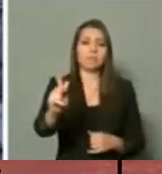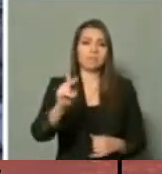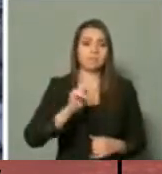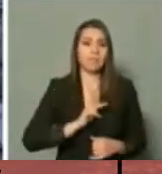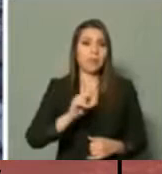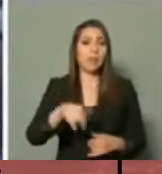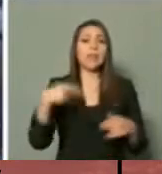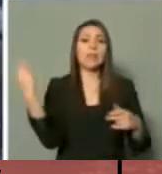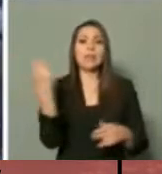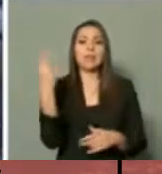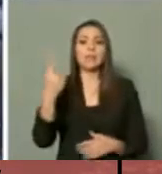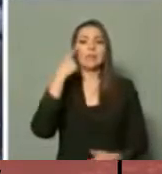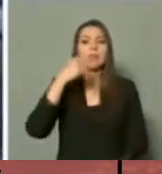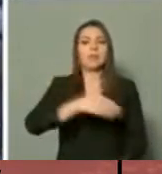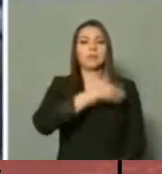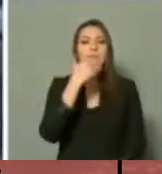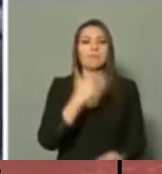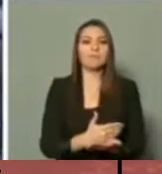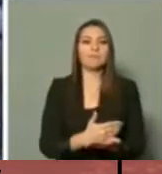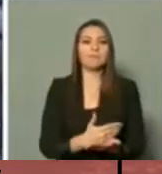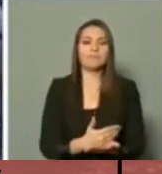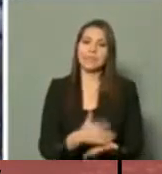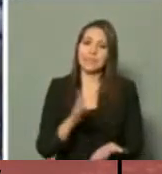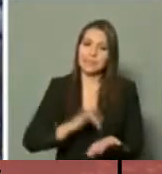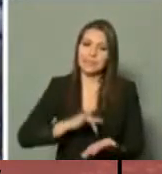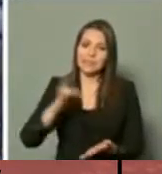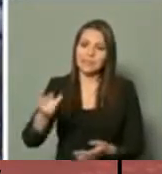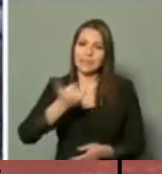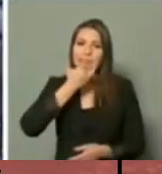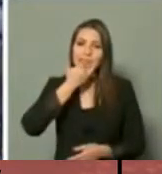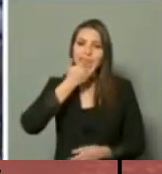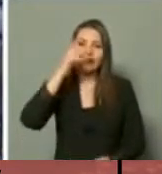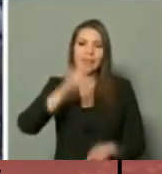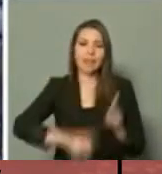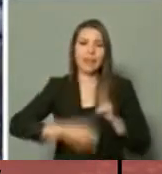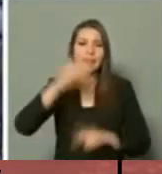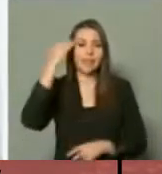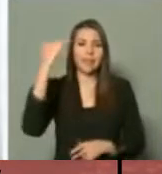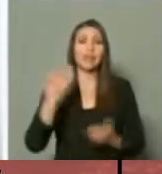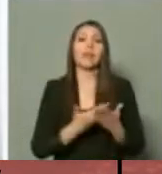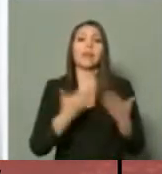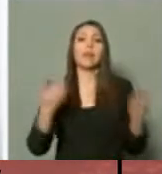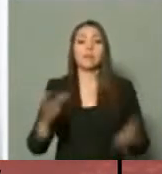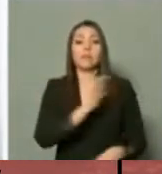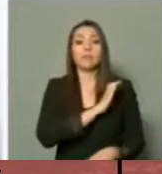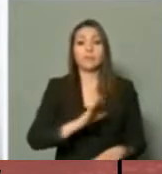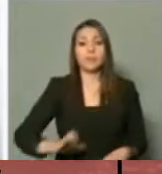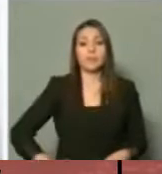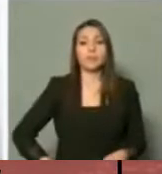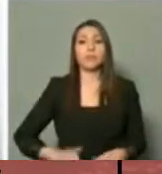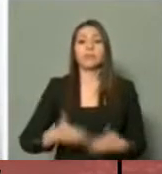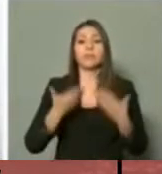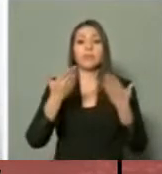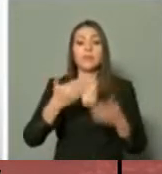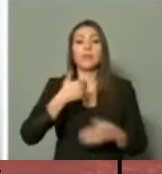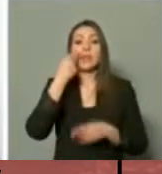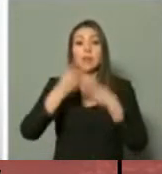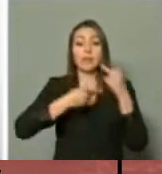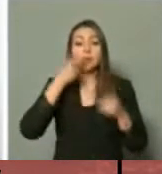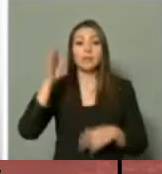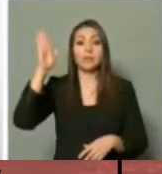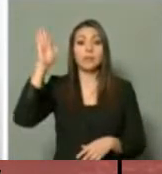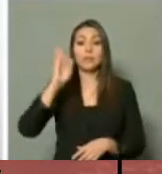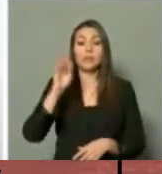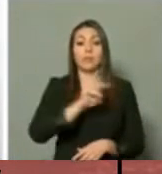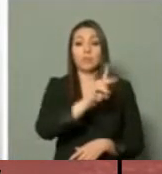para ponerles un alto. Candidata, gracias. Se ha terminado su tiempo. A todos los candidatos, nuevamente les ofrecemos la palabra en caso de que ninguno desee hacer